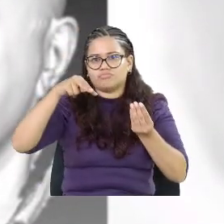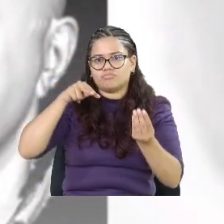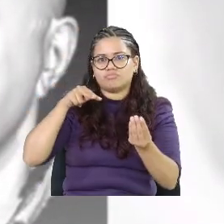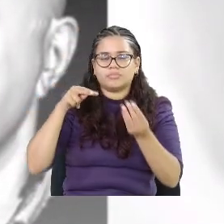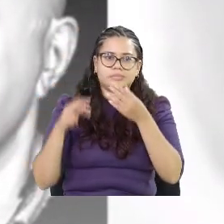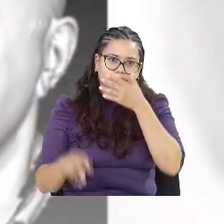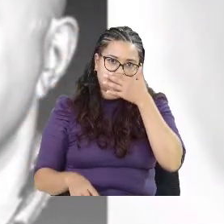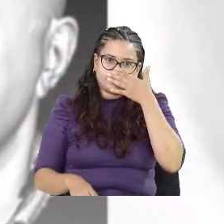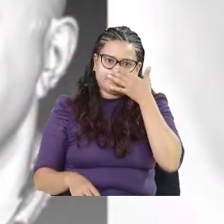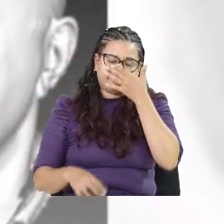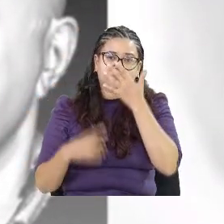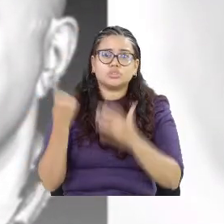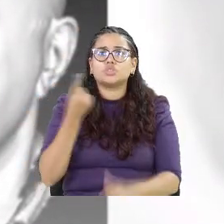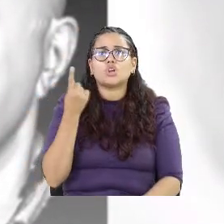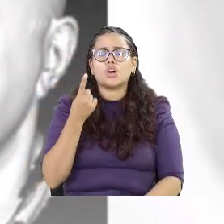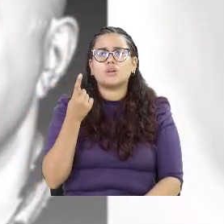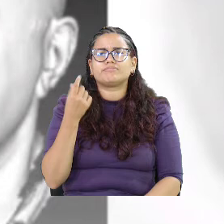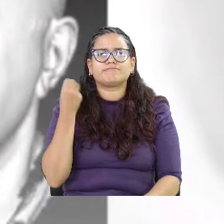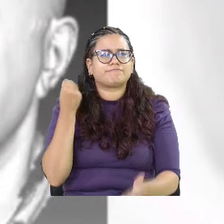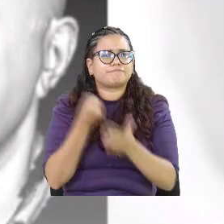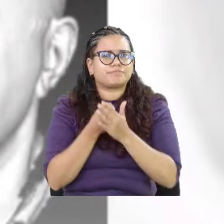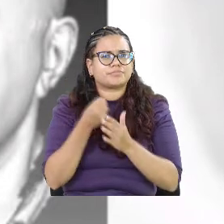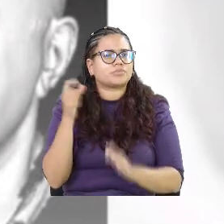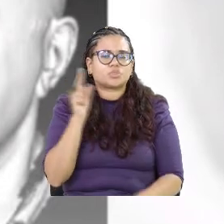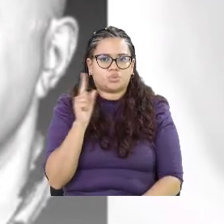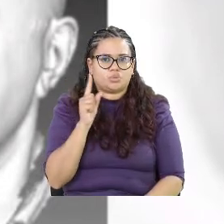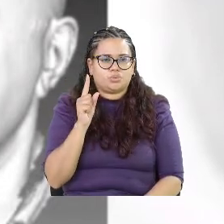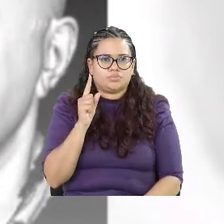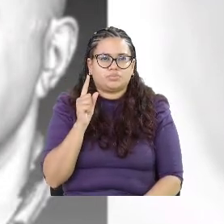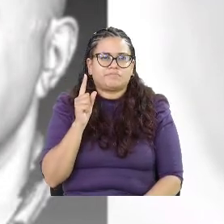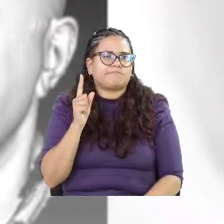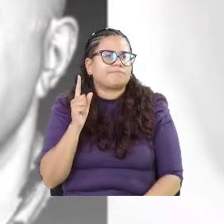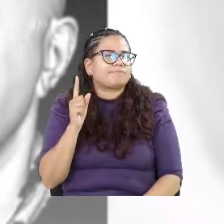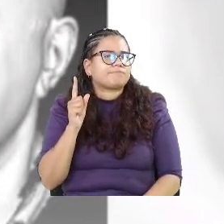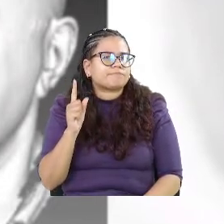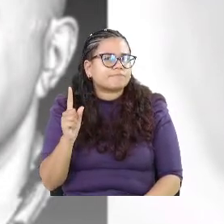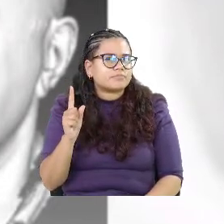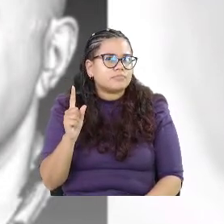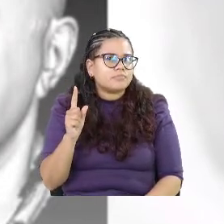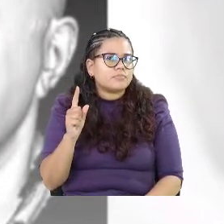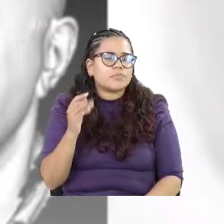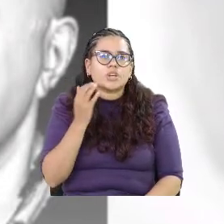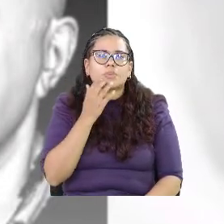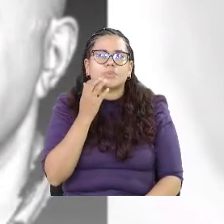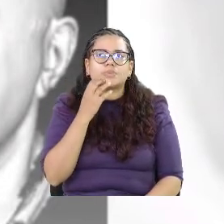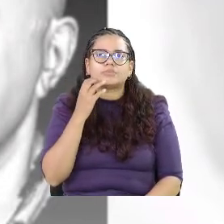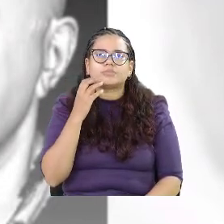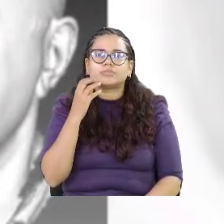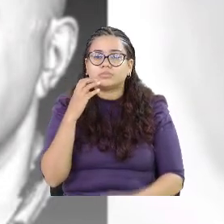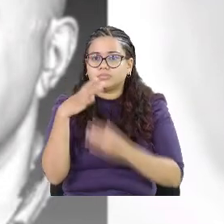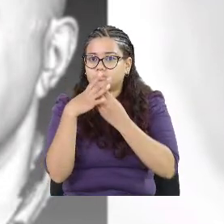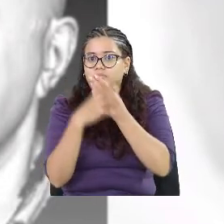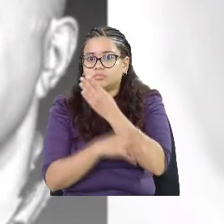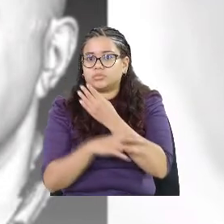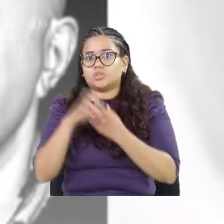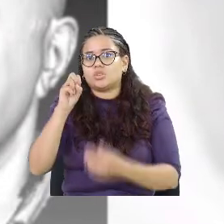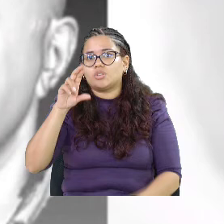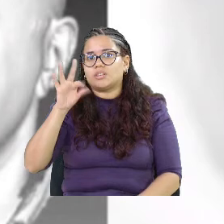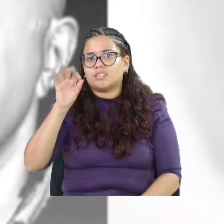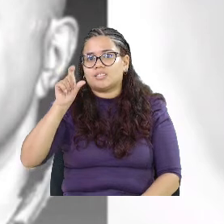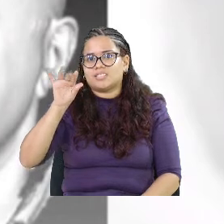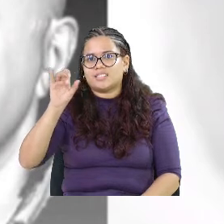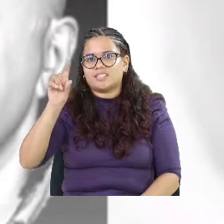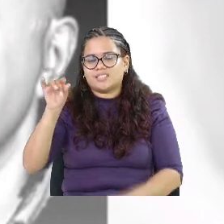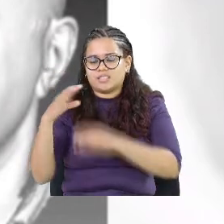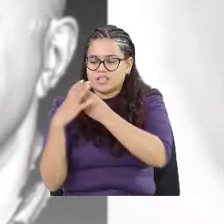No tanto para los traumas, pero por ejemplo, para órtesis de otras condiciones